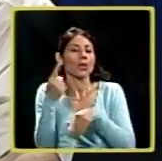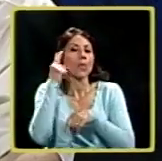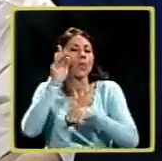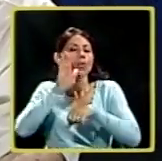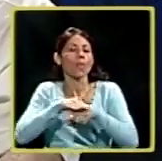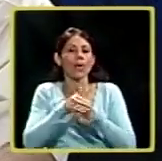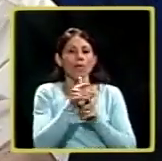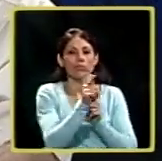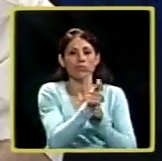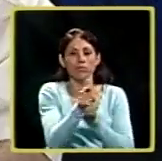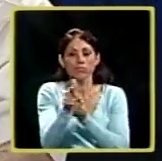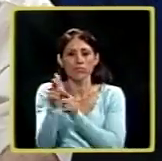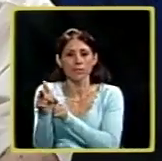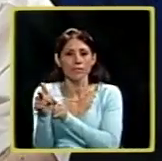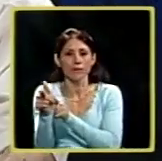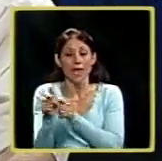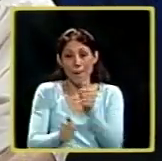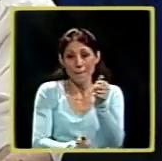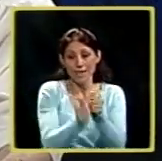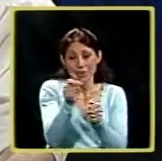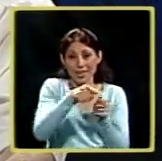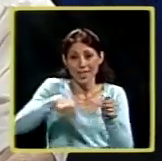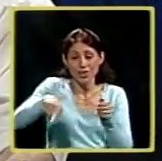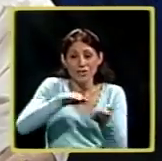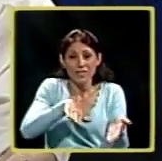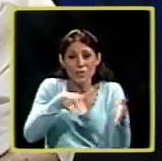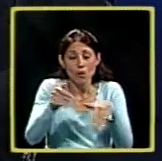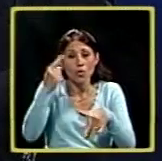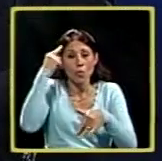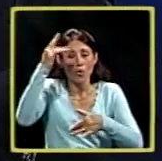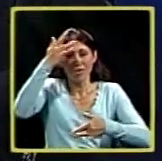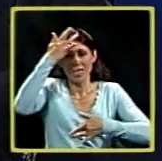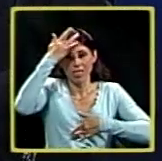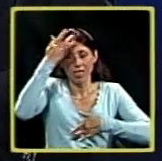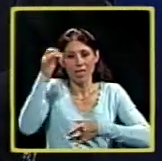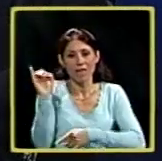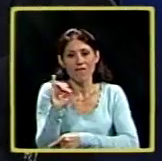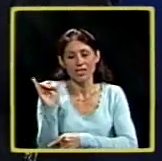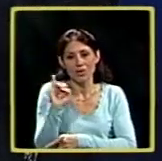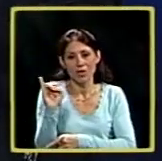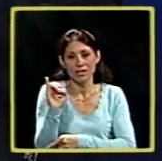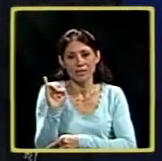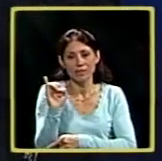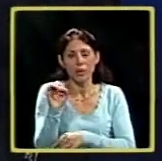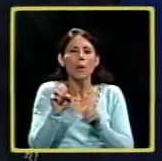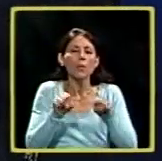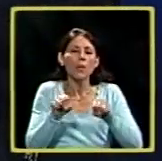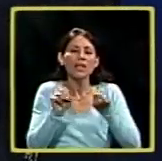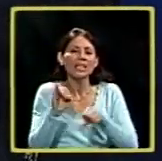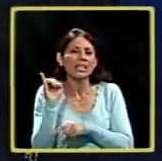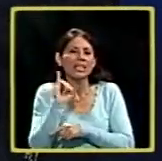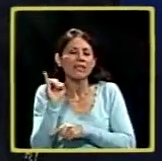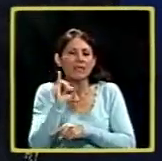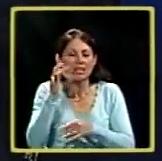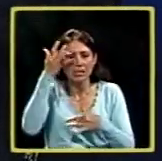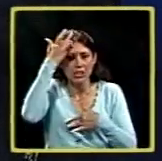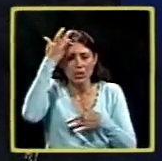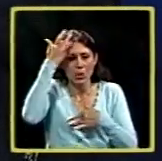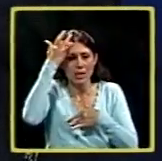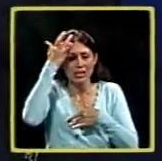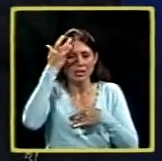proyectiles, sino que la mayoría había muerto de infecciones. O eran infecciones que se adquirían en las